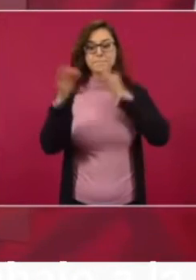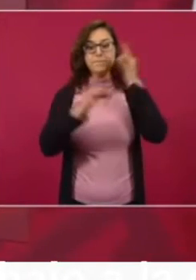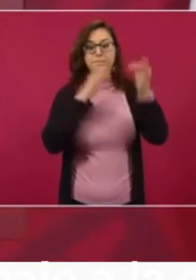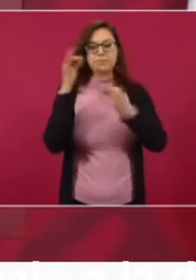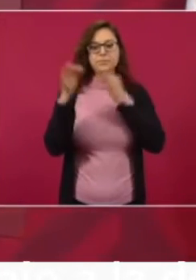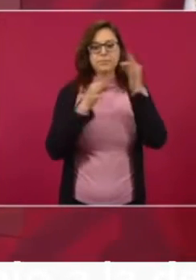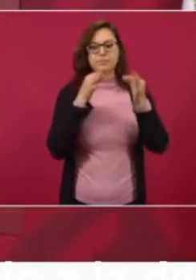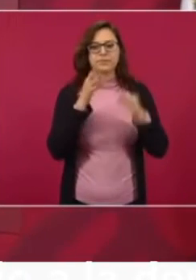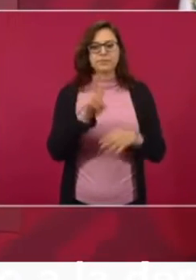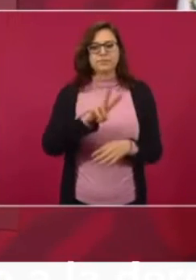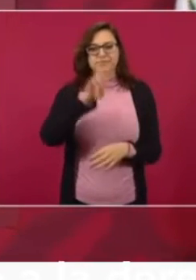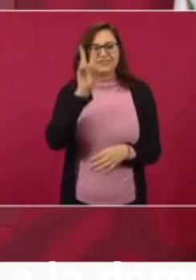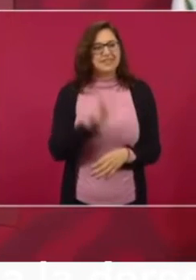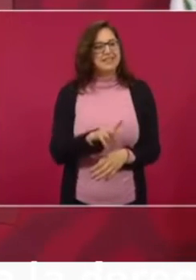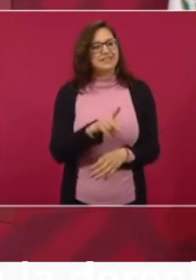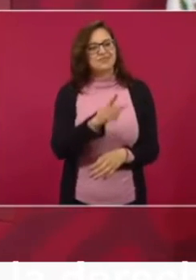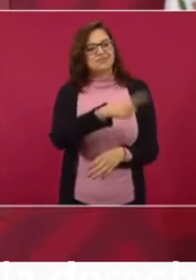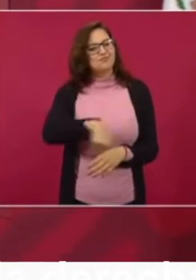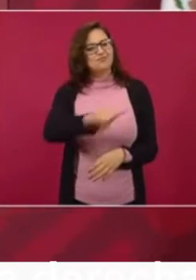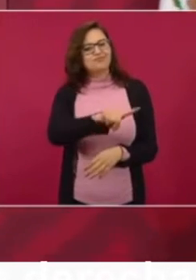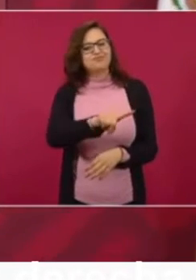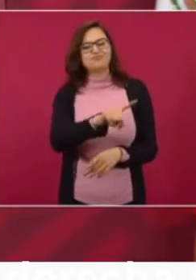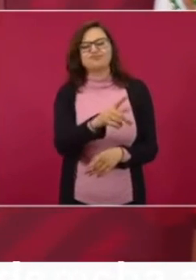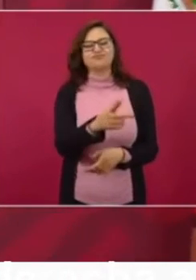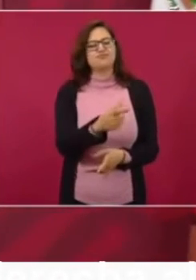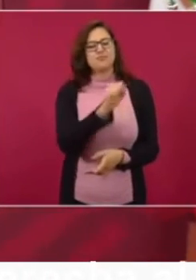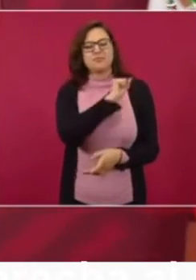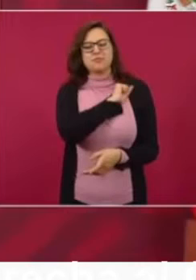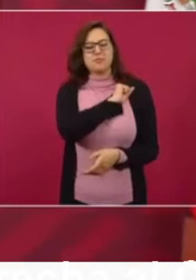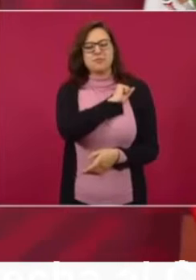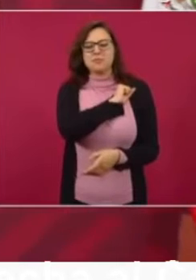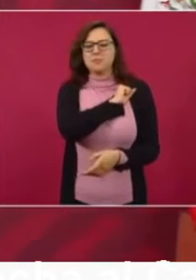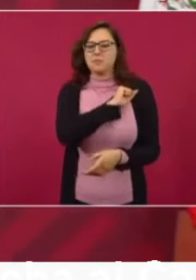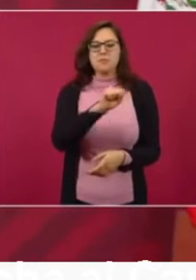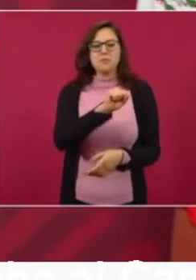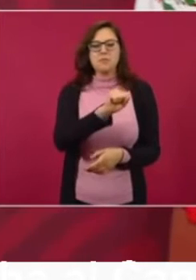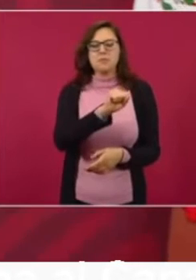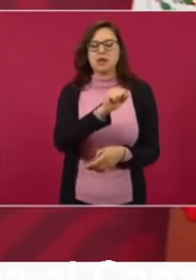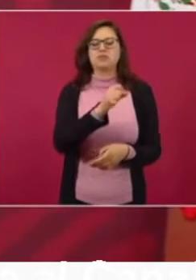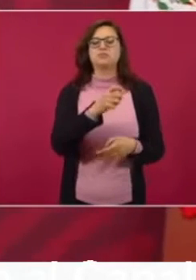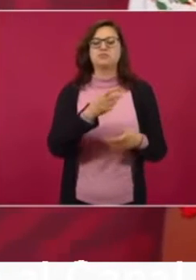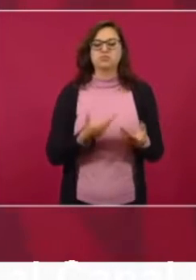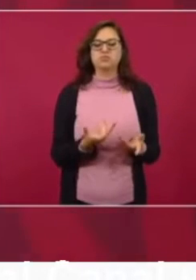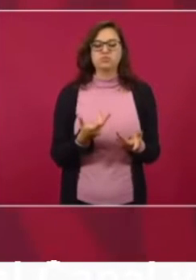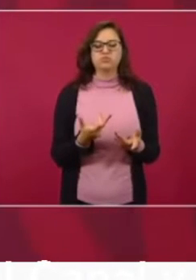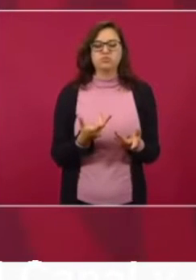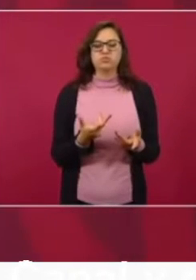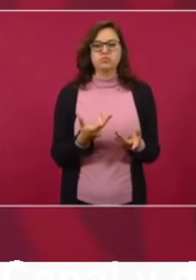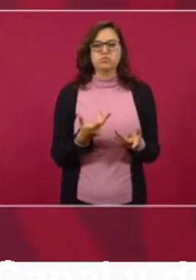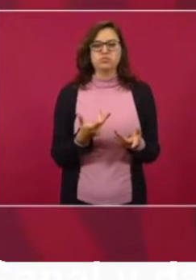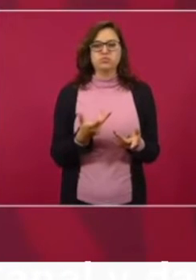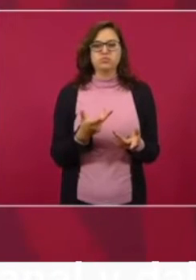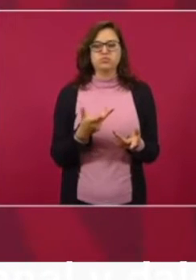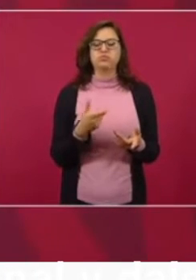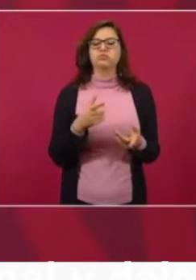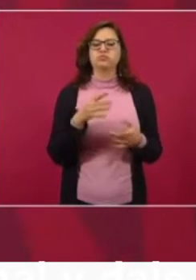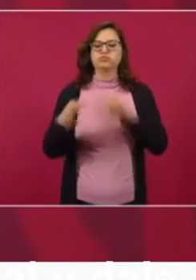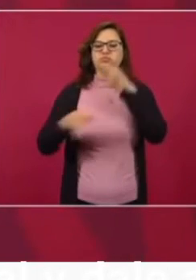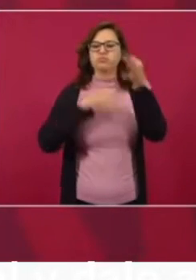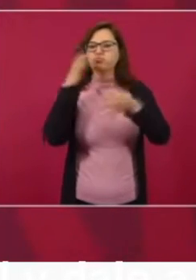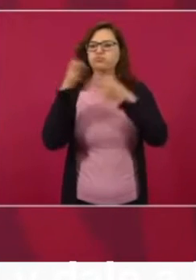y tendenciosa de mala fe no prospere y que la gente tenga